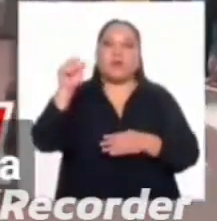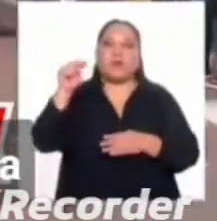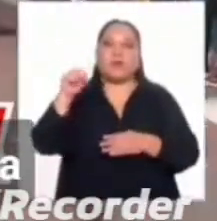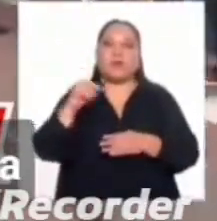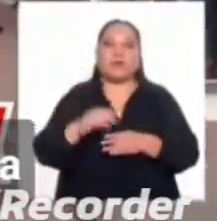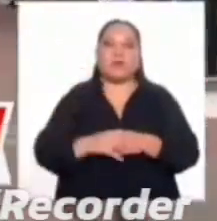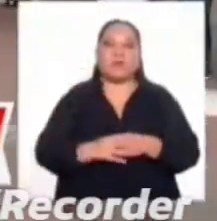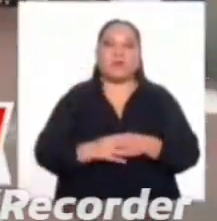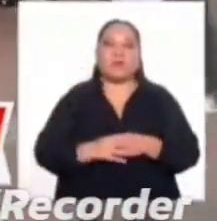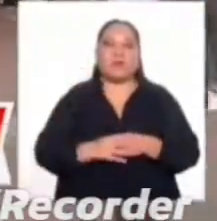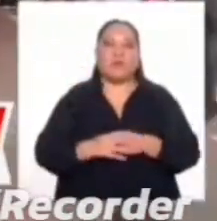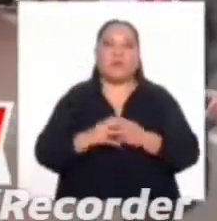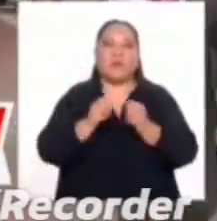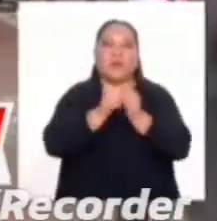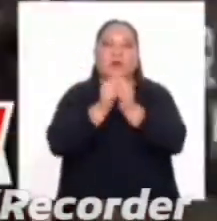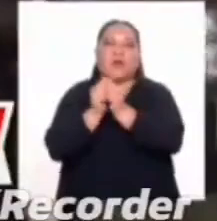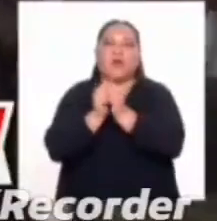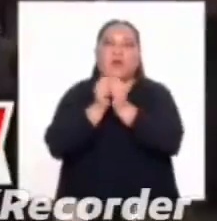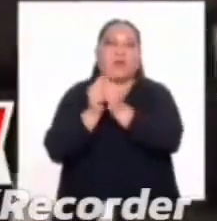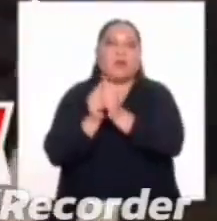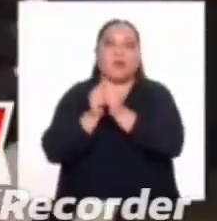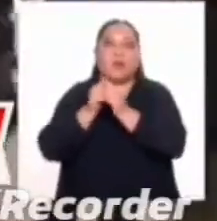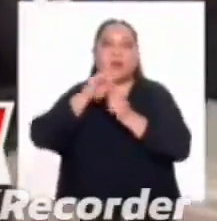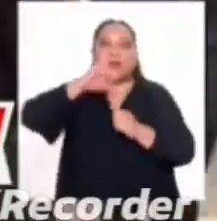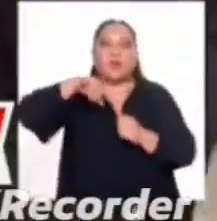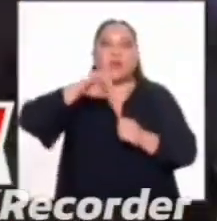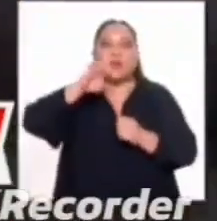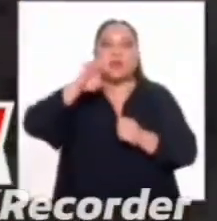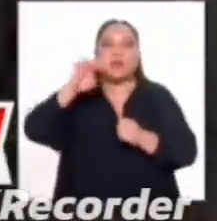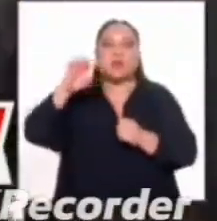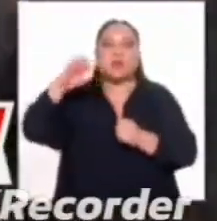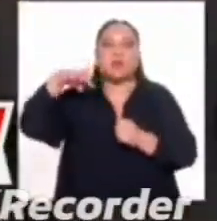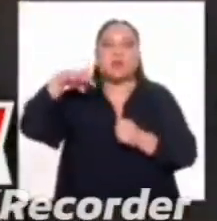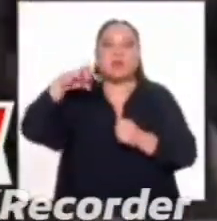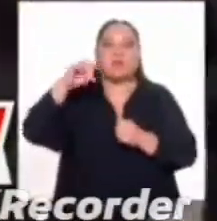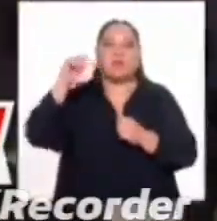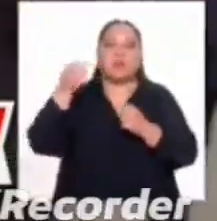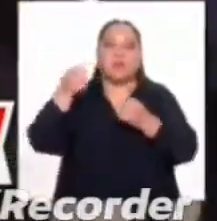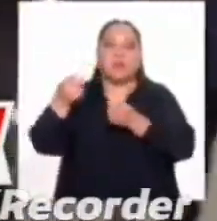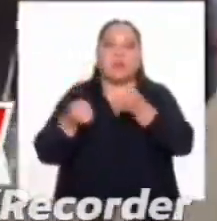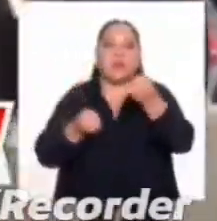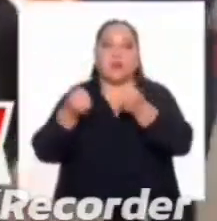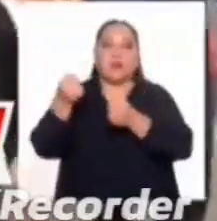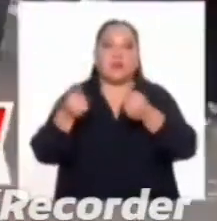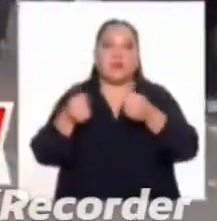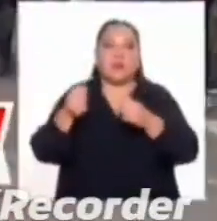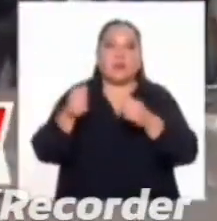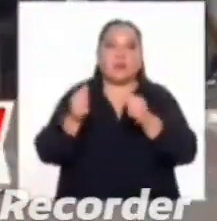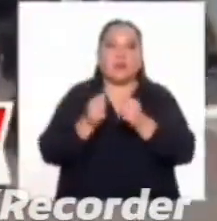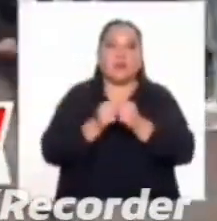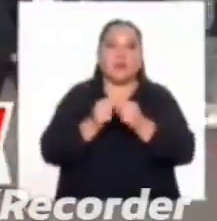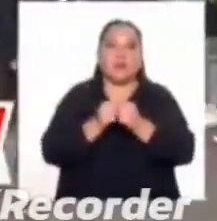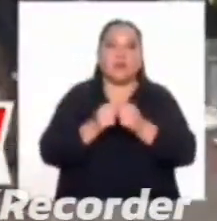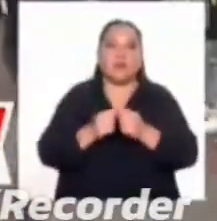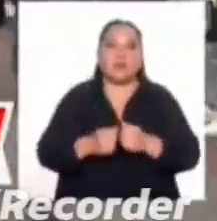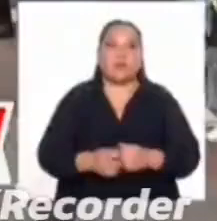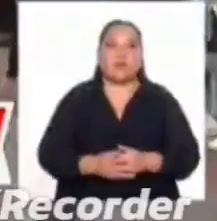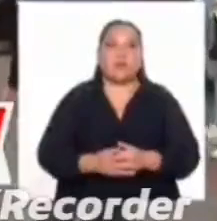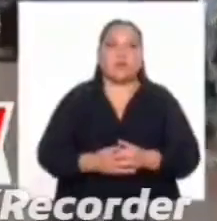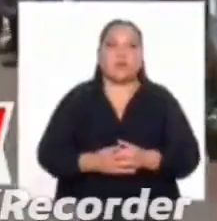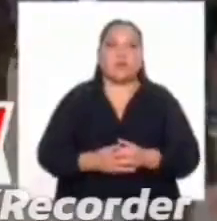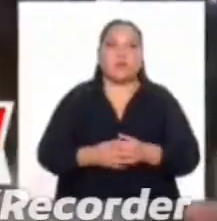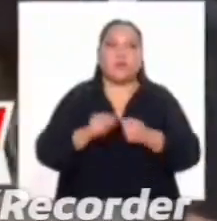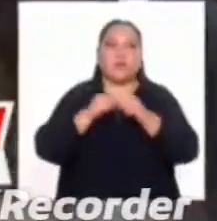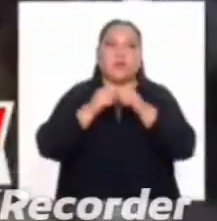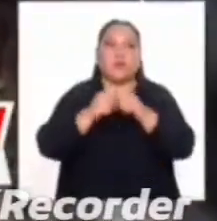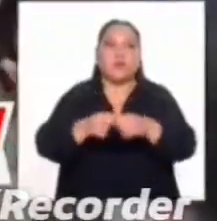Dina Boluarte, que va acompañada en el jeep del jefe de la Casa Militar. Sigue el